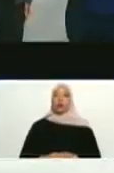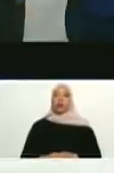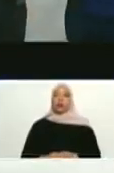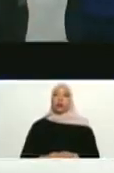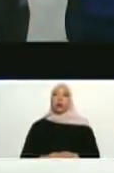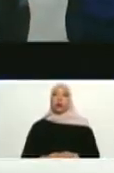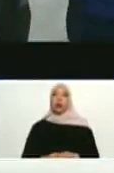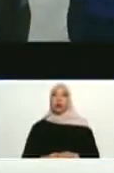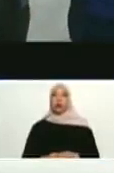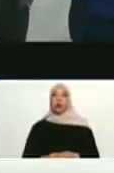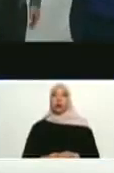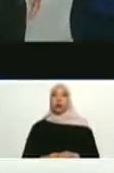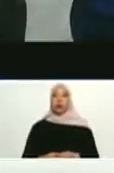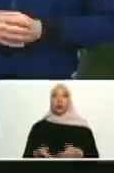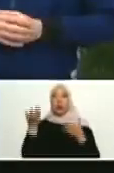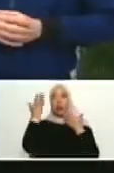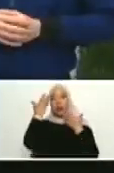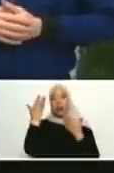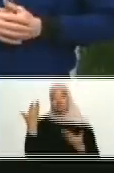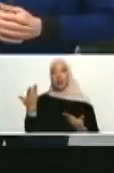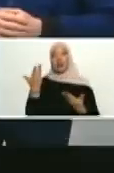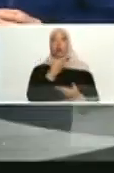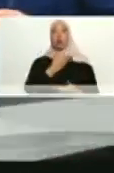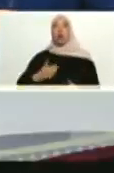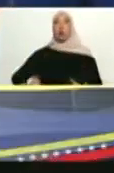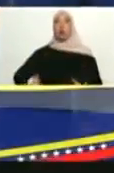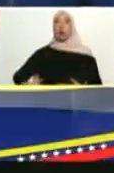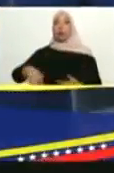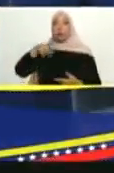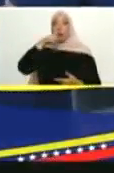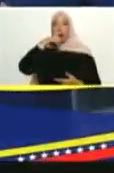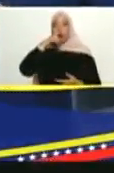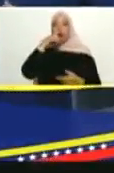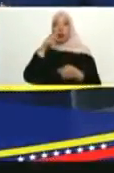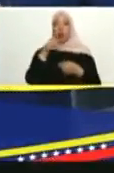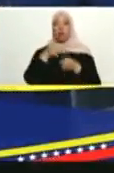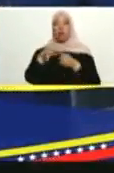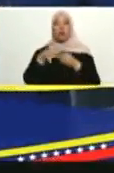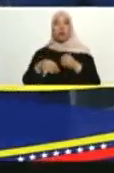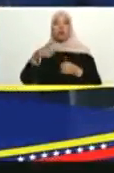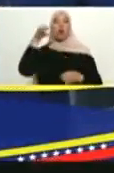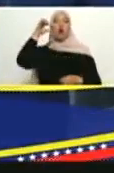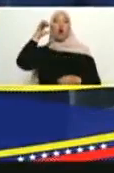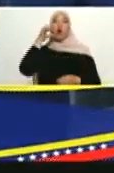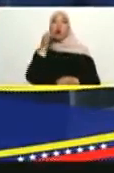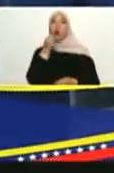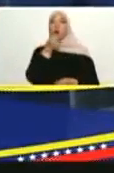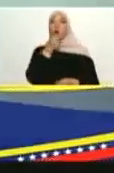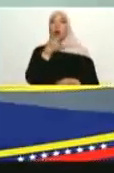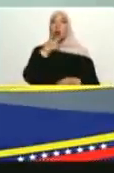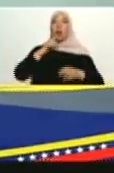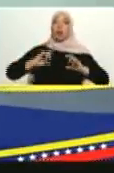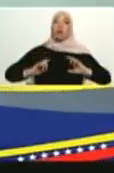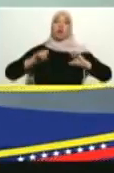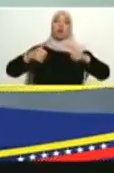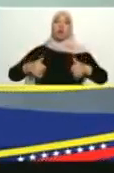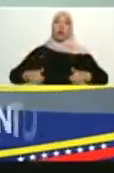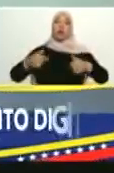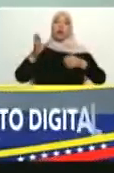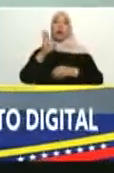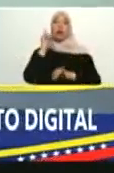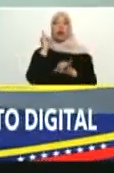Saludo, presidente Nicolás Maduro. Desde aquí, desde el Gran Sucre, estamos en esta excelente inauguración de la zona